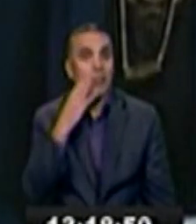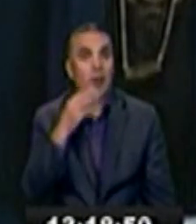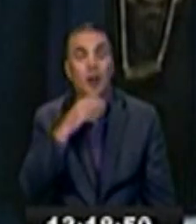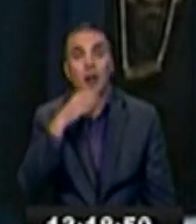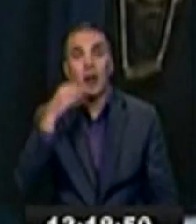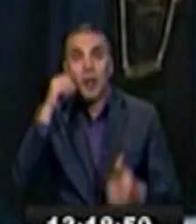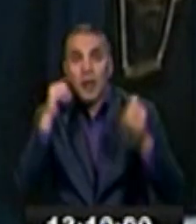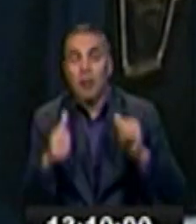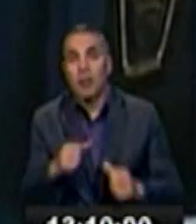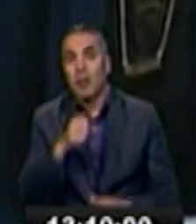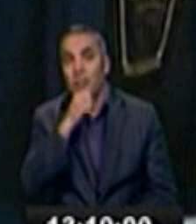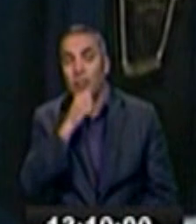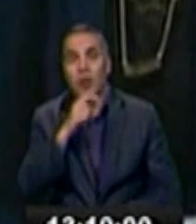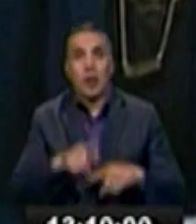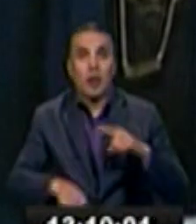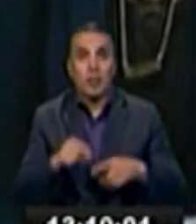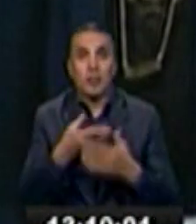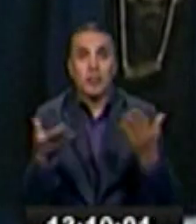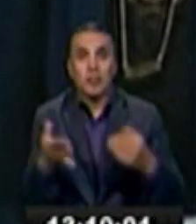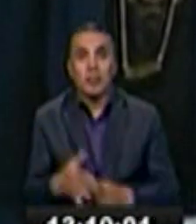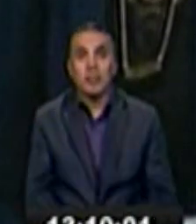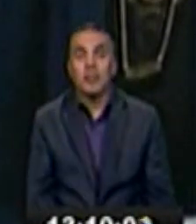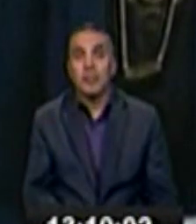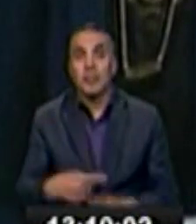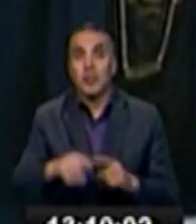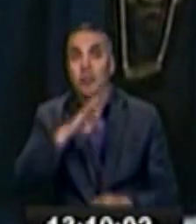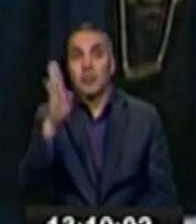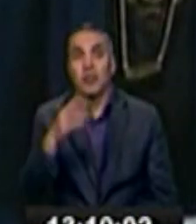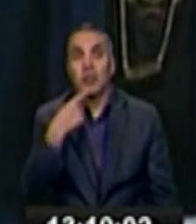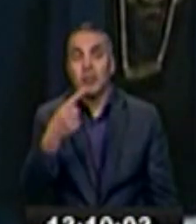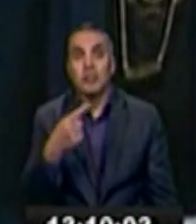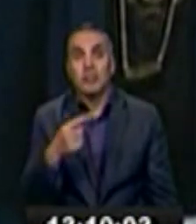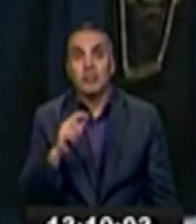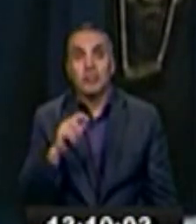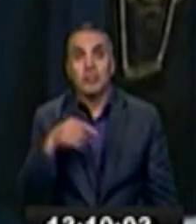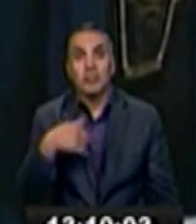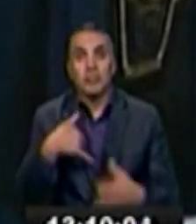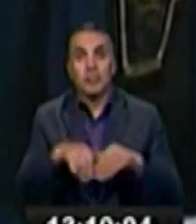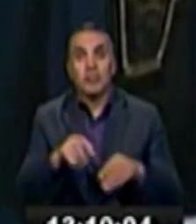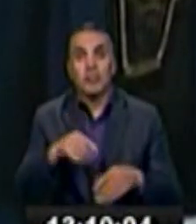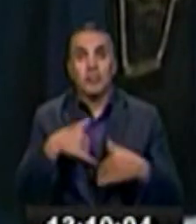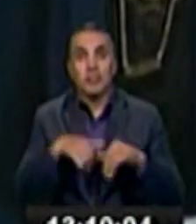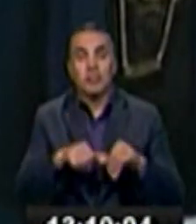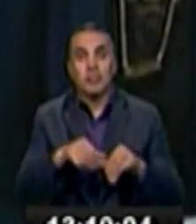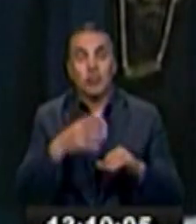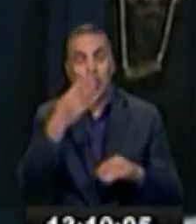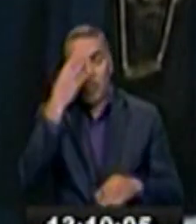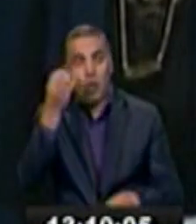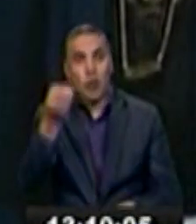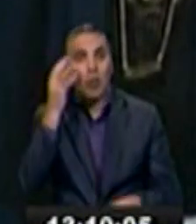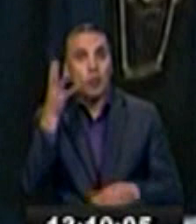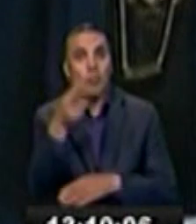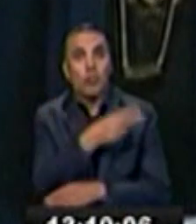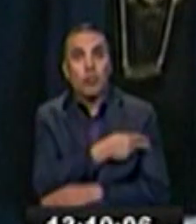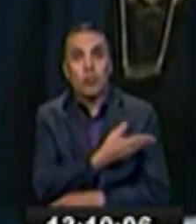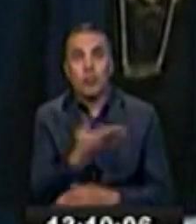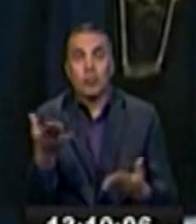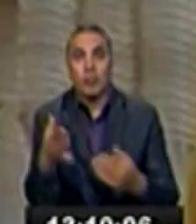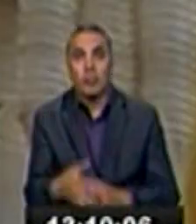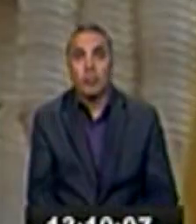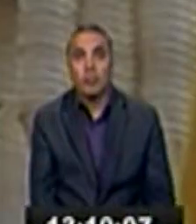abuelos, a los amigos, pero jamás dejamos de recordar nosotros a los maestros.